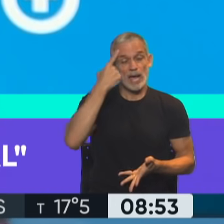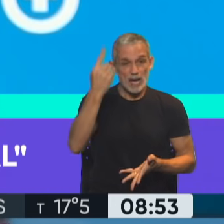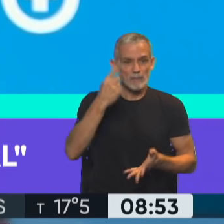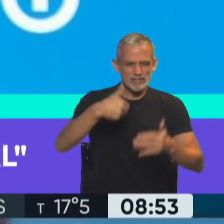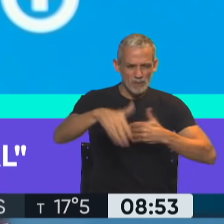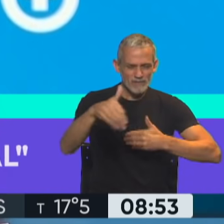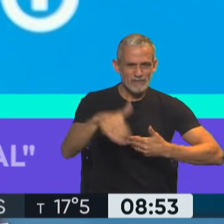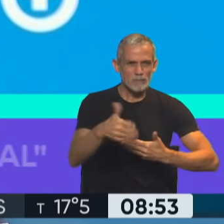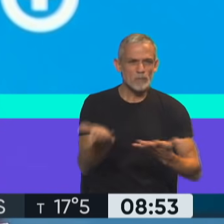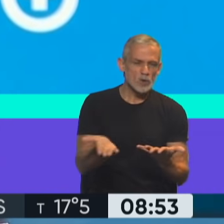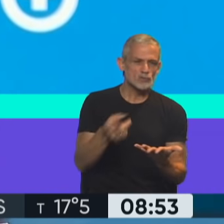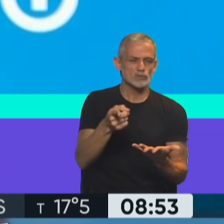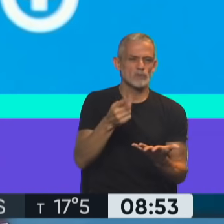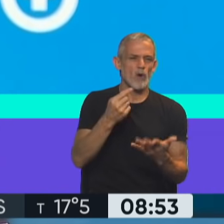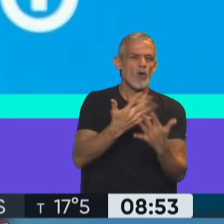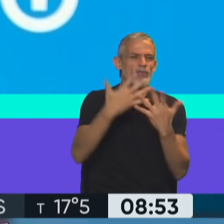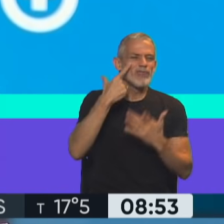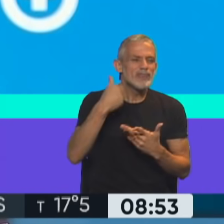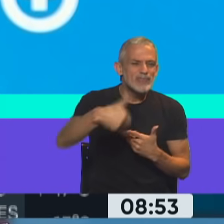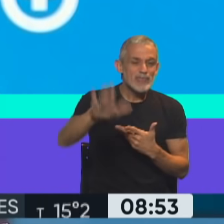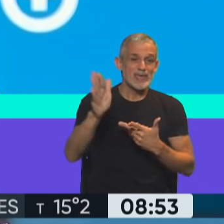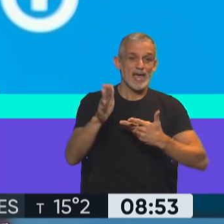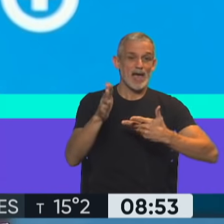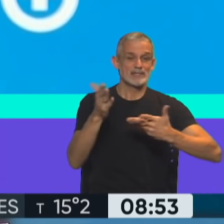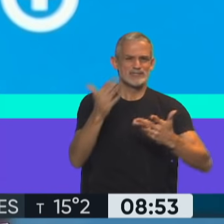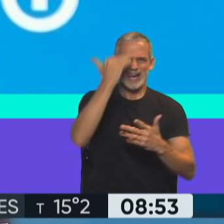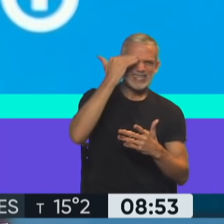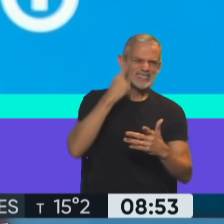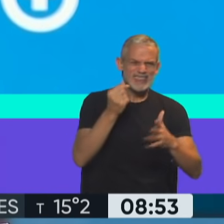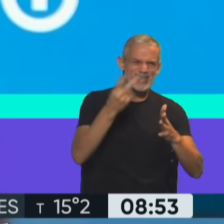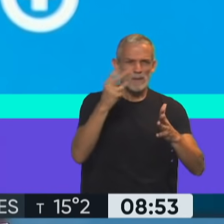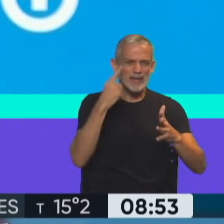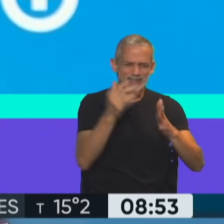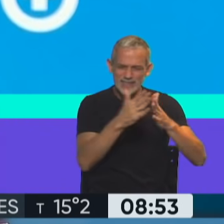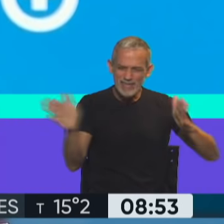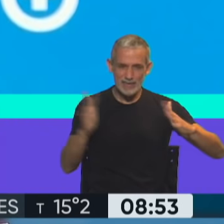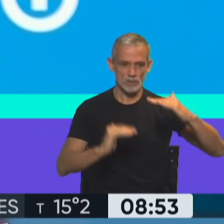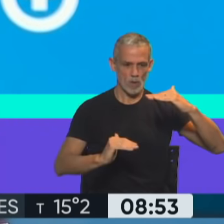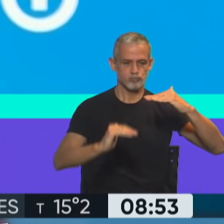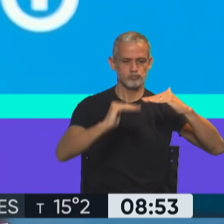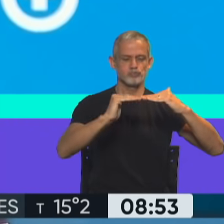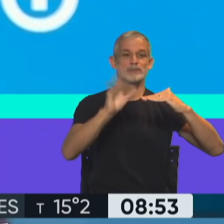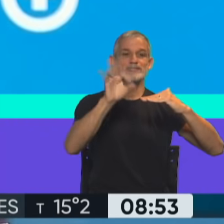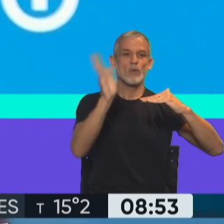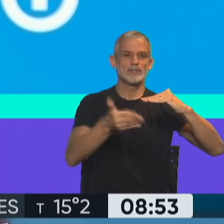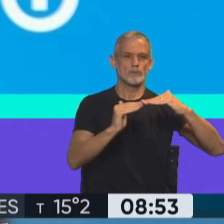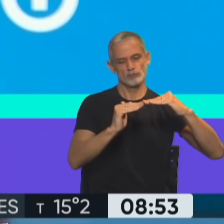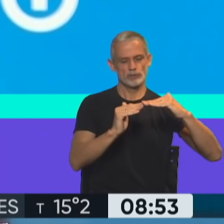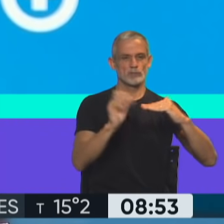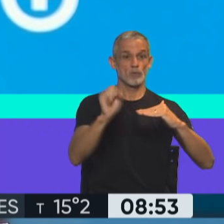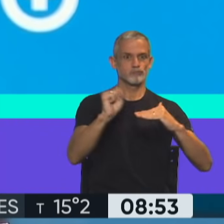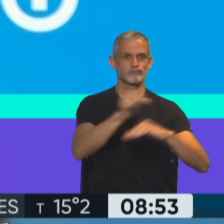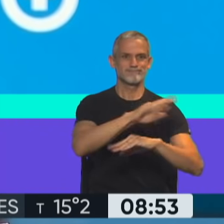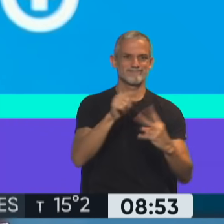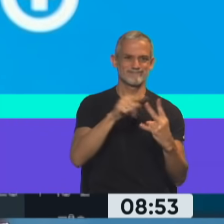los próximos días, será en los próximos 15, 20 días, estaremos alcanzando el nivel óptimo de